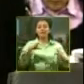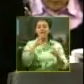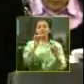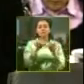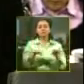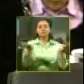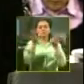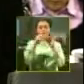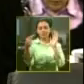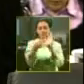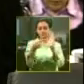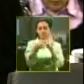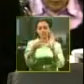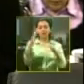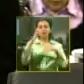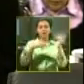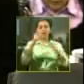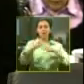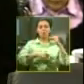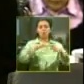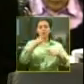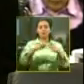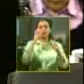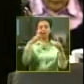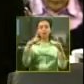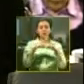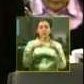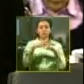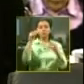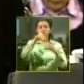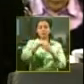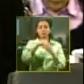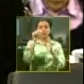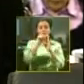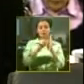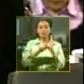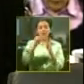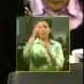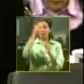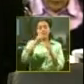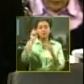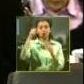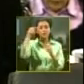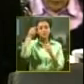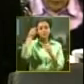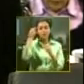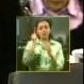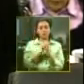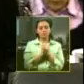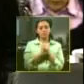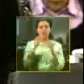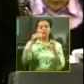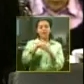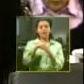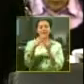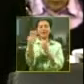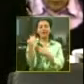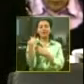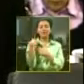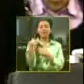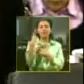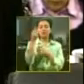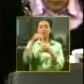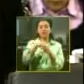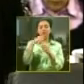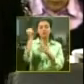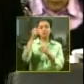importante recalcar que cuando reconozcamos dentro de este articulado el deber del Estado en garantizar el